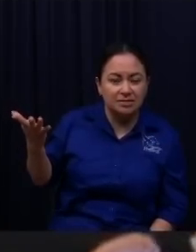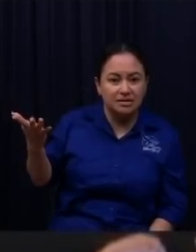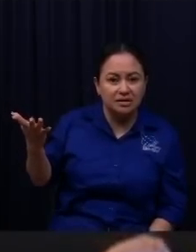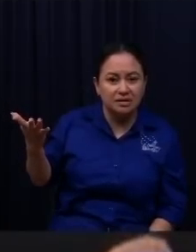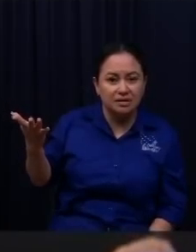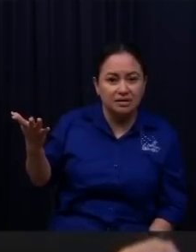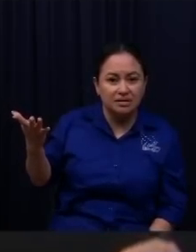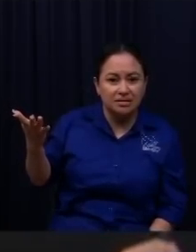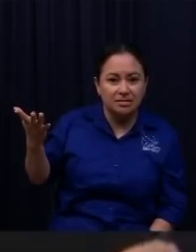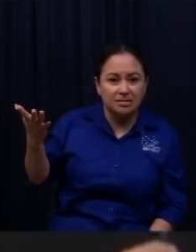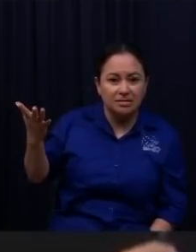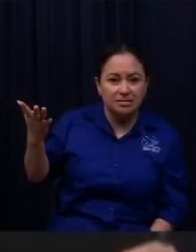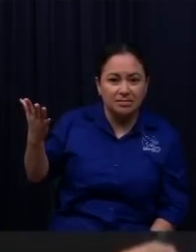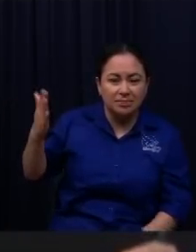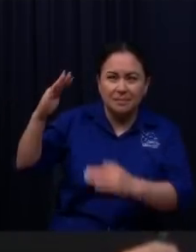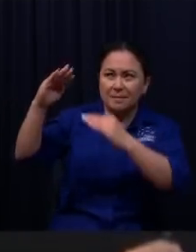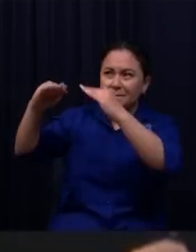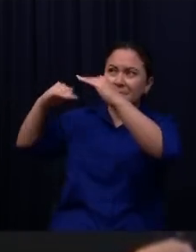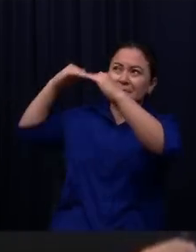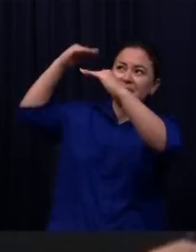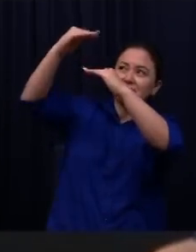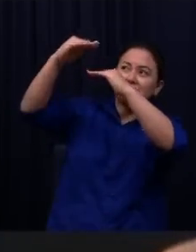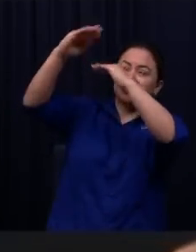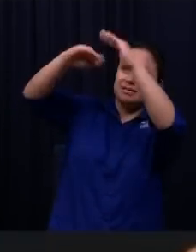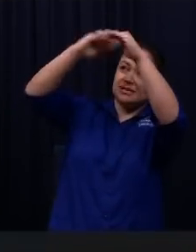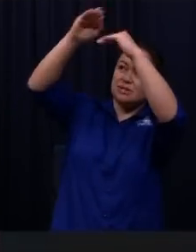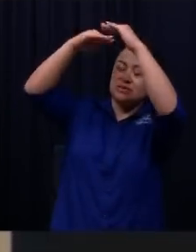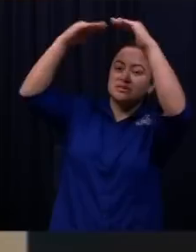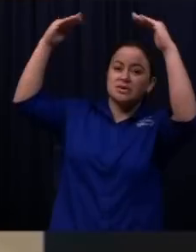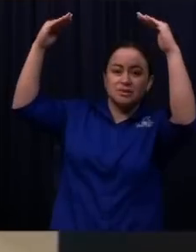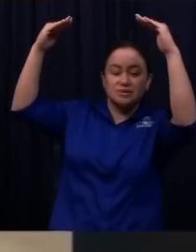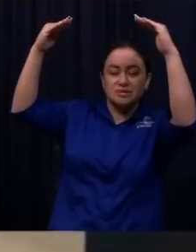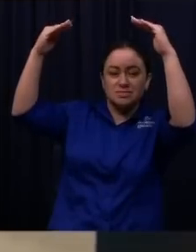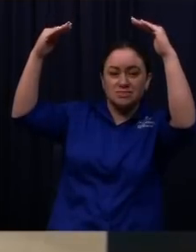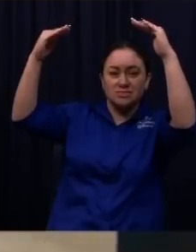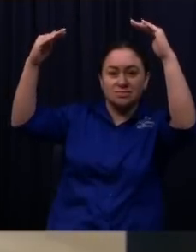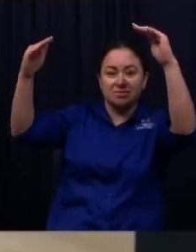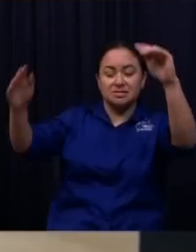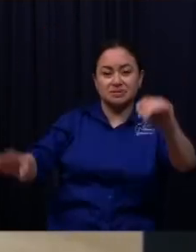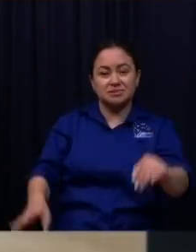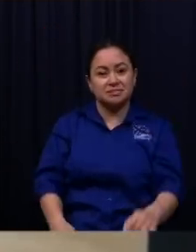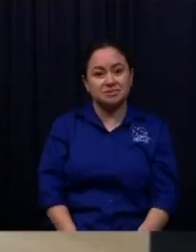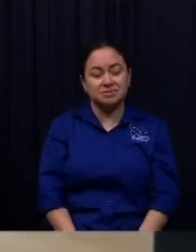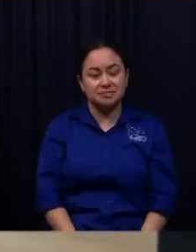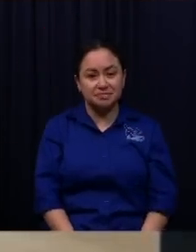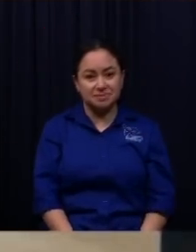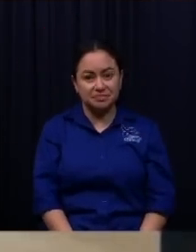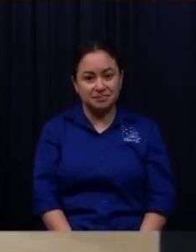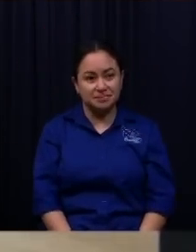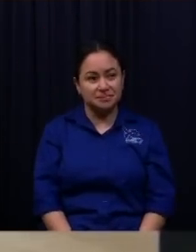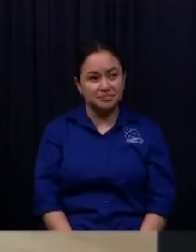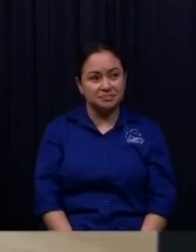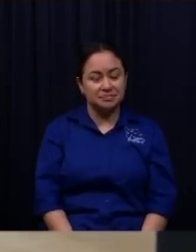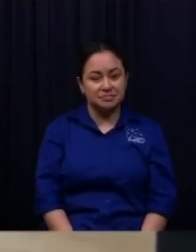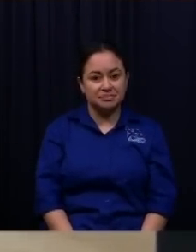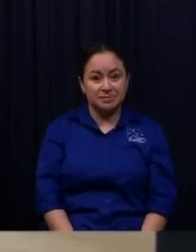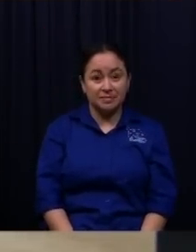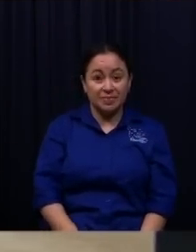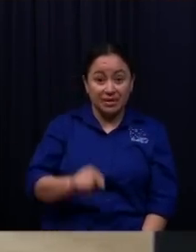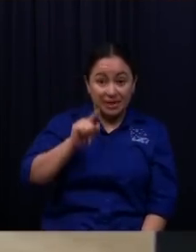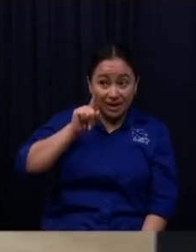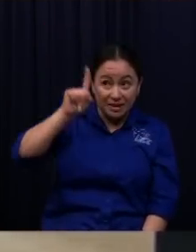Más allá de los cielos. ¿Y qué hay más allá de los cielos? ¿Qué habíamos dicho que había más allá de los cielos? Ese es el sumo sacerdote que